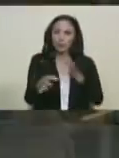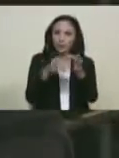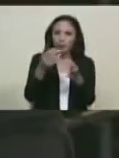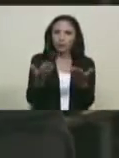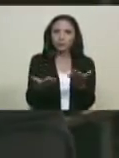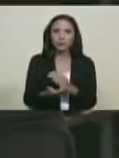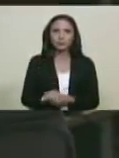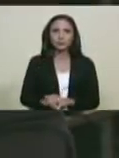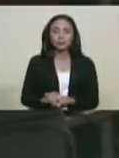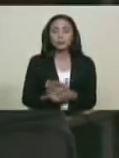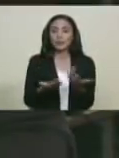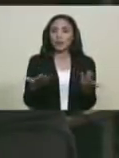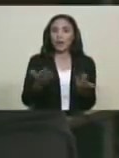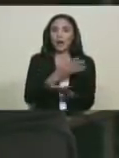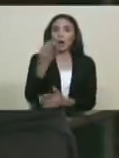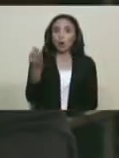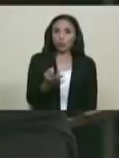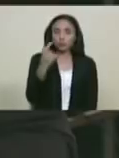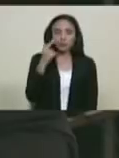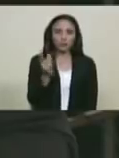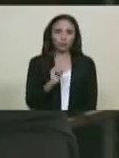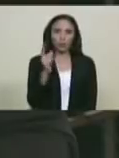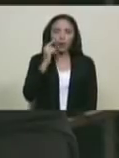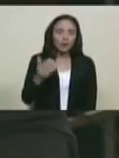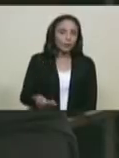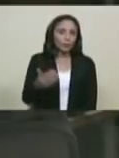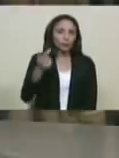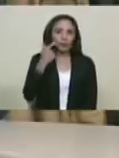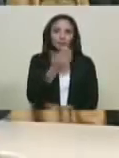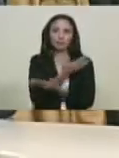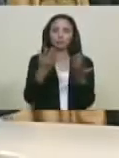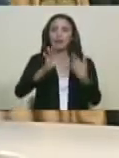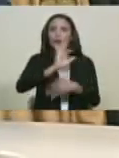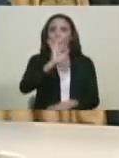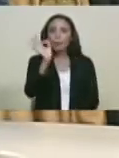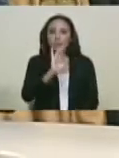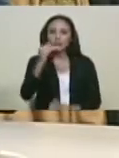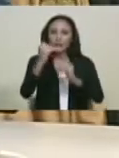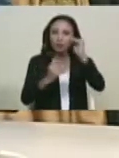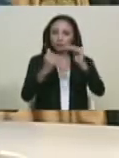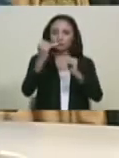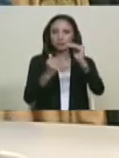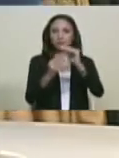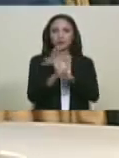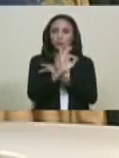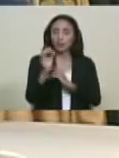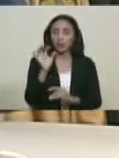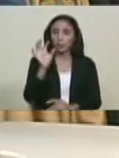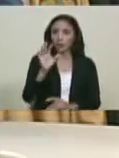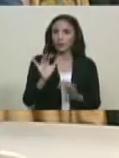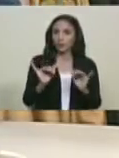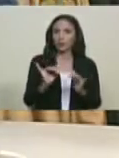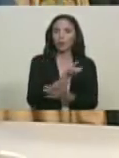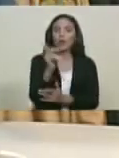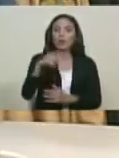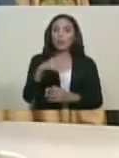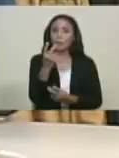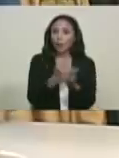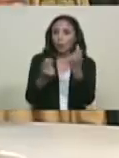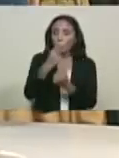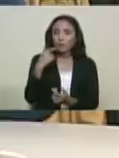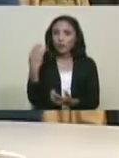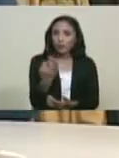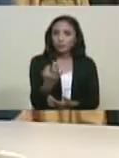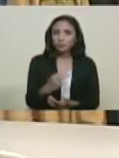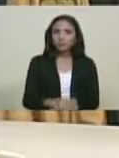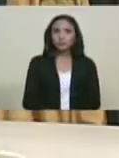no solo oficial que ya es importante las cifras oficiales de un país sino de la economía real señora